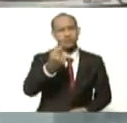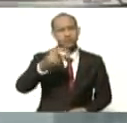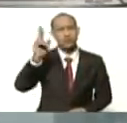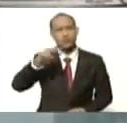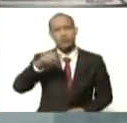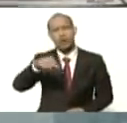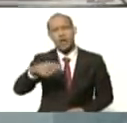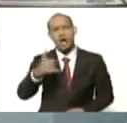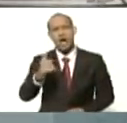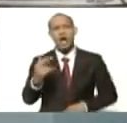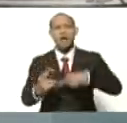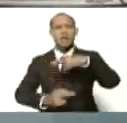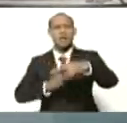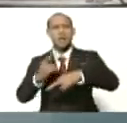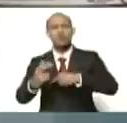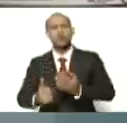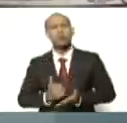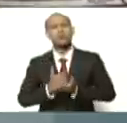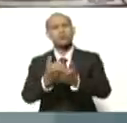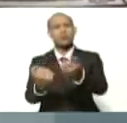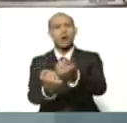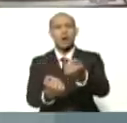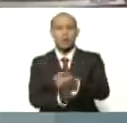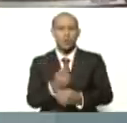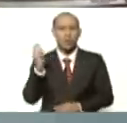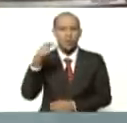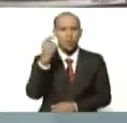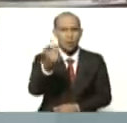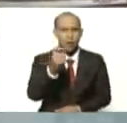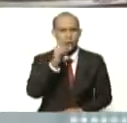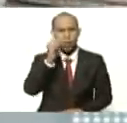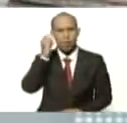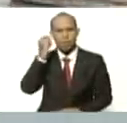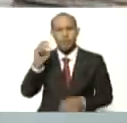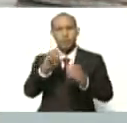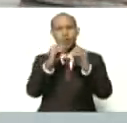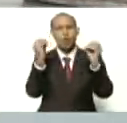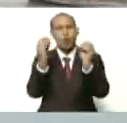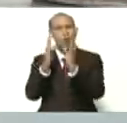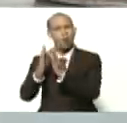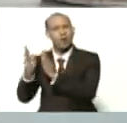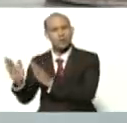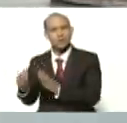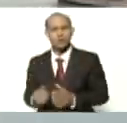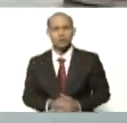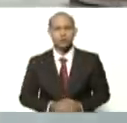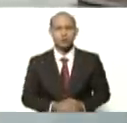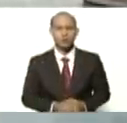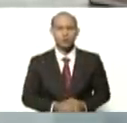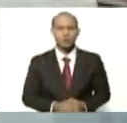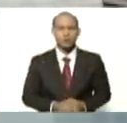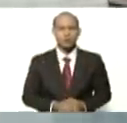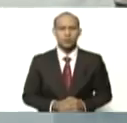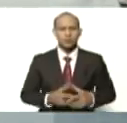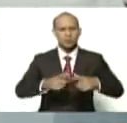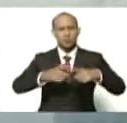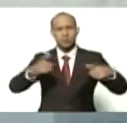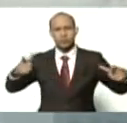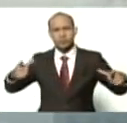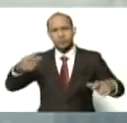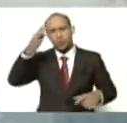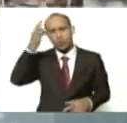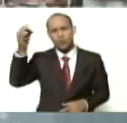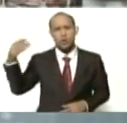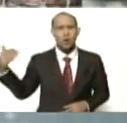pescadoras como nunca antes la organización de decenas de consejos de